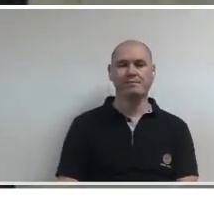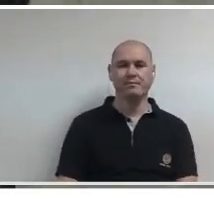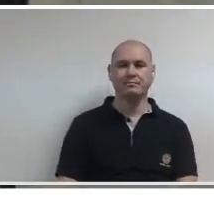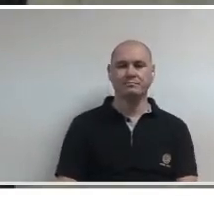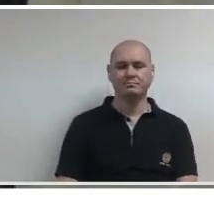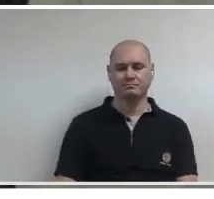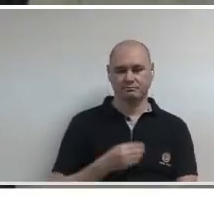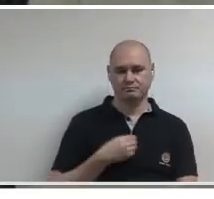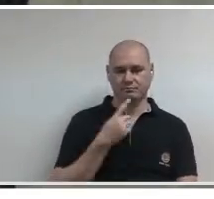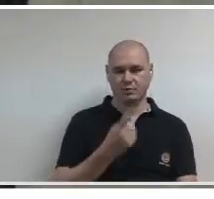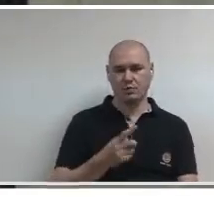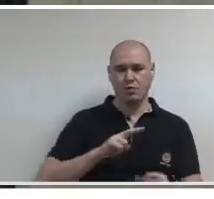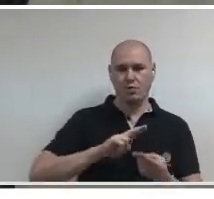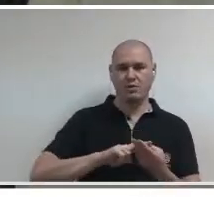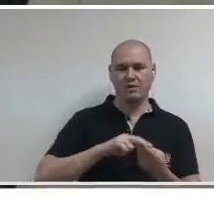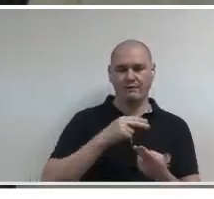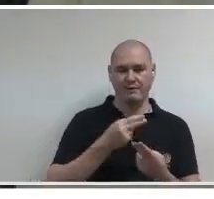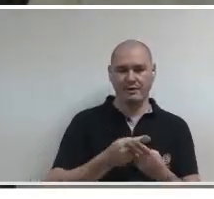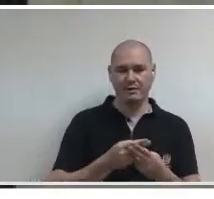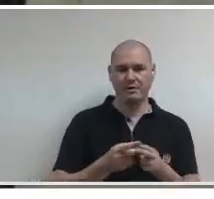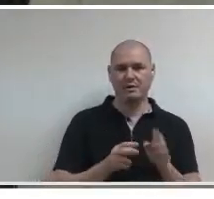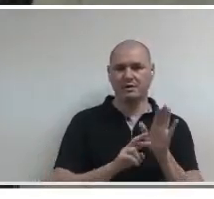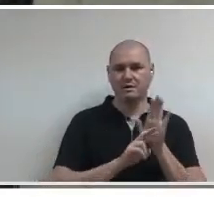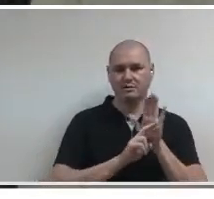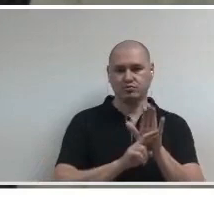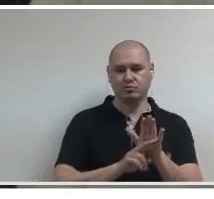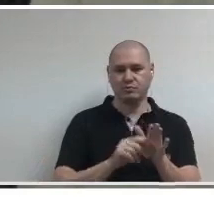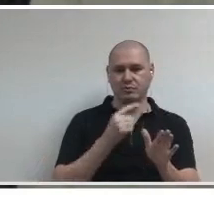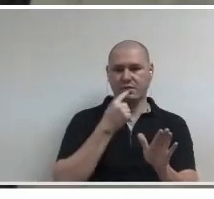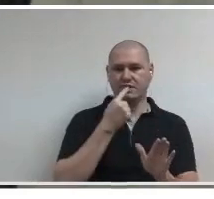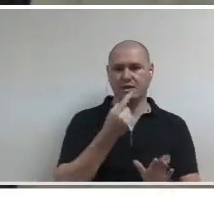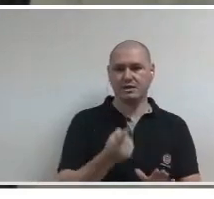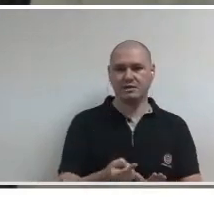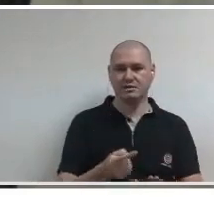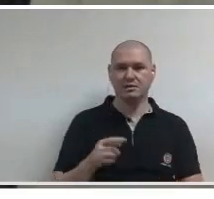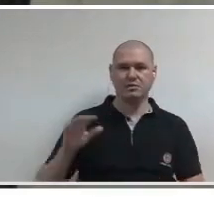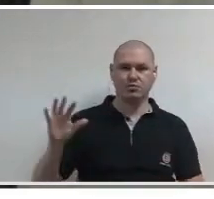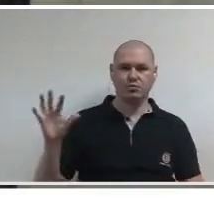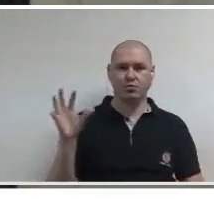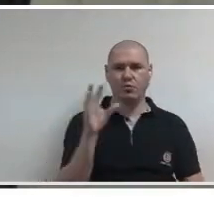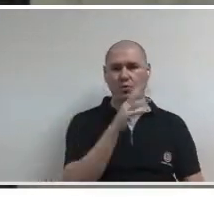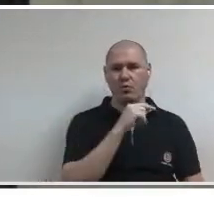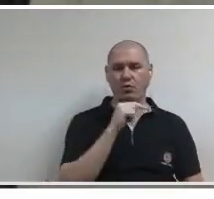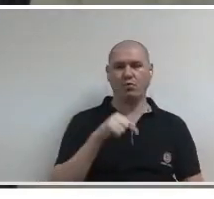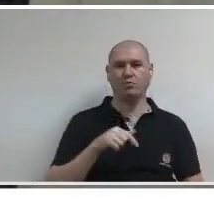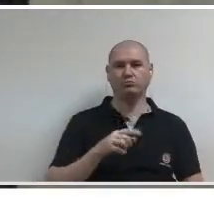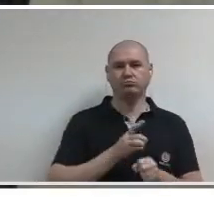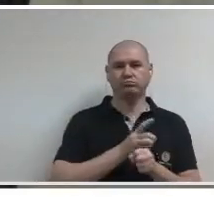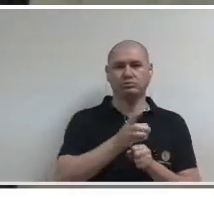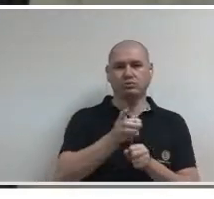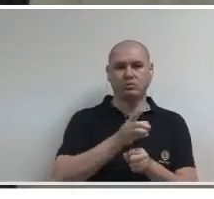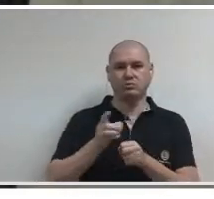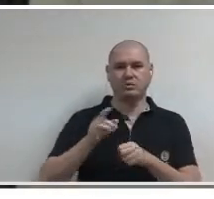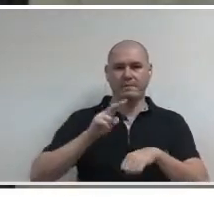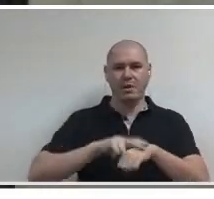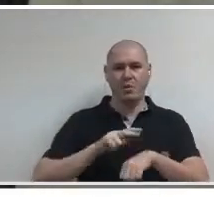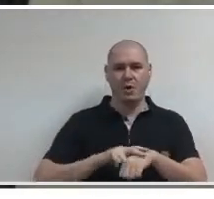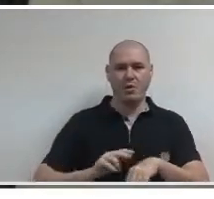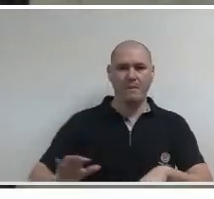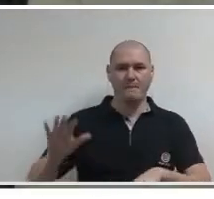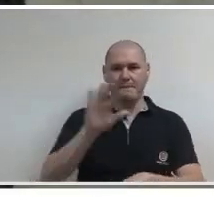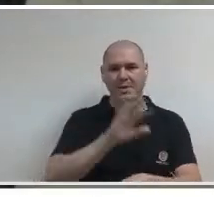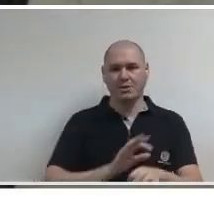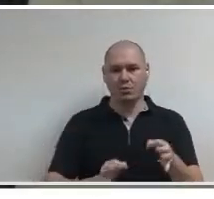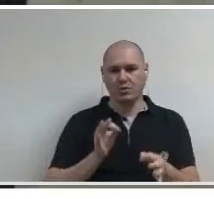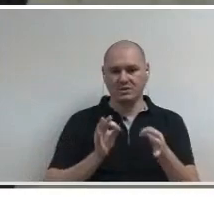la 1507 en todas las circunscripciones hasta el día Vea, 5 de vigencia mayo del 2021 a todas las circunscripciones judiciales del